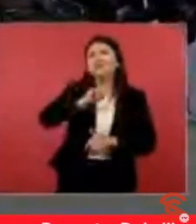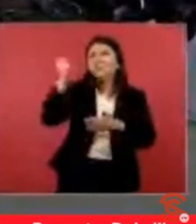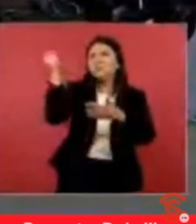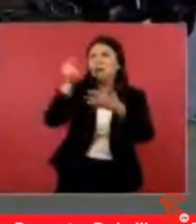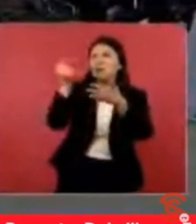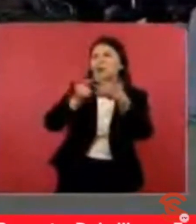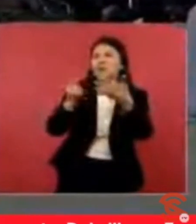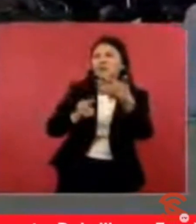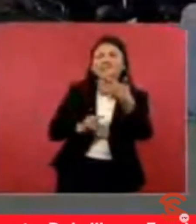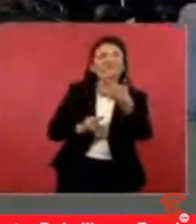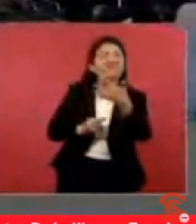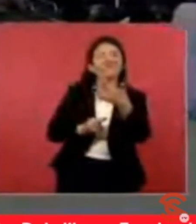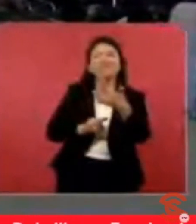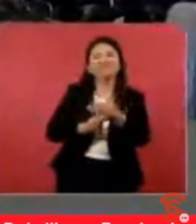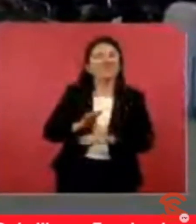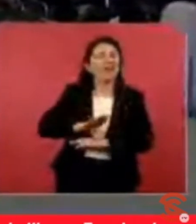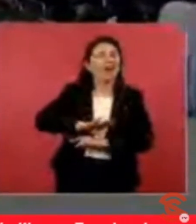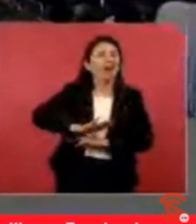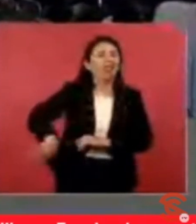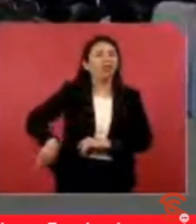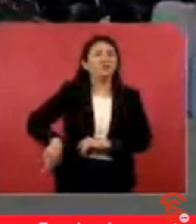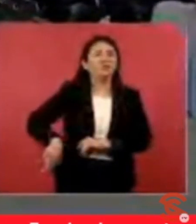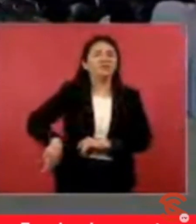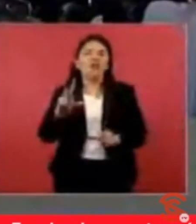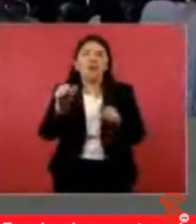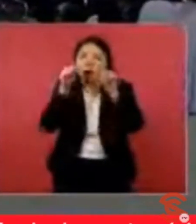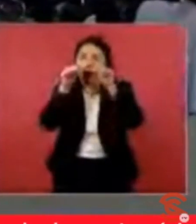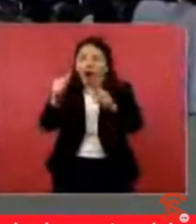el rechazo de la gente,